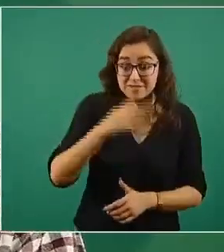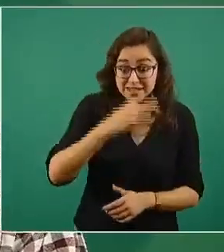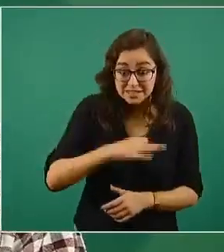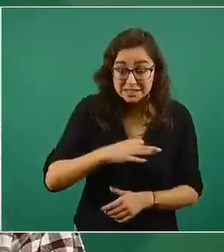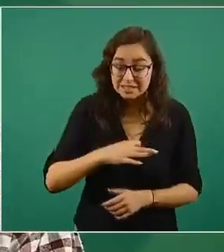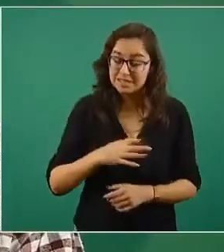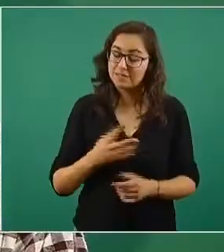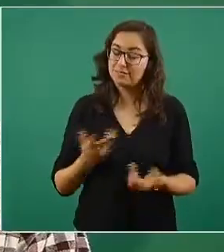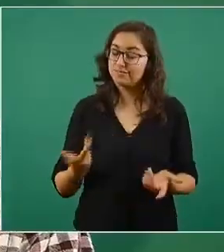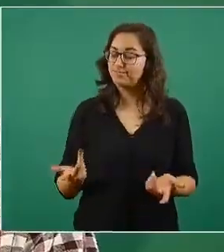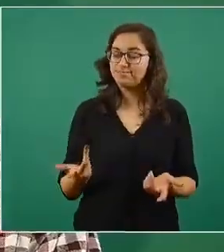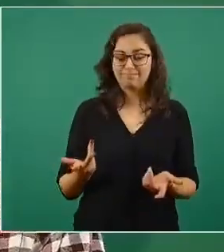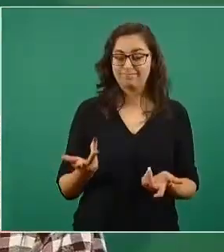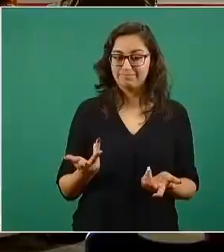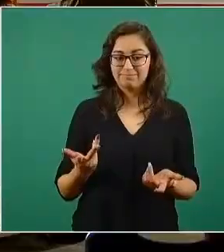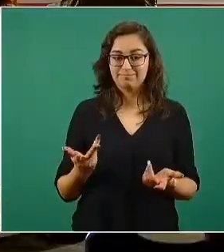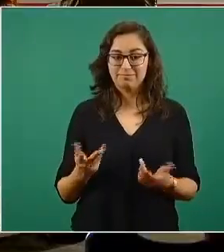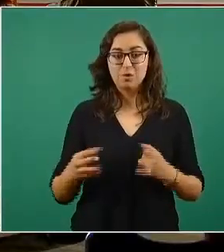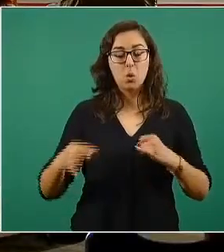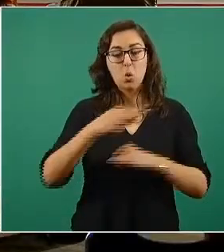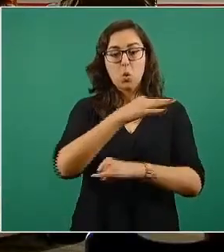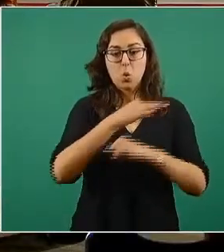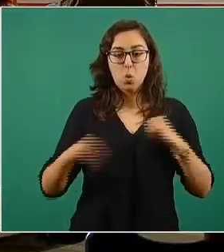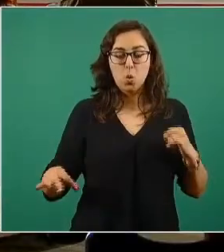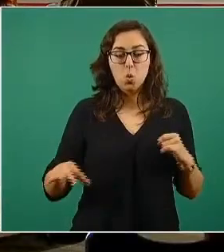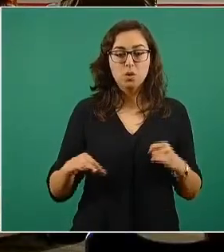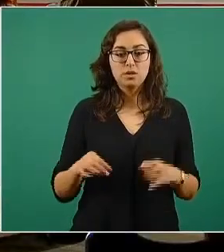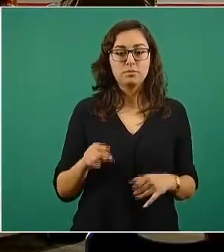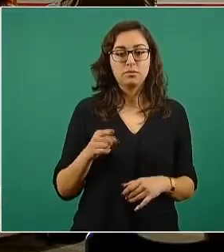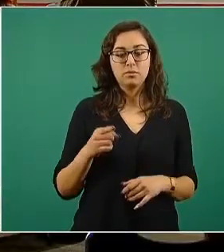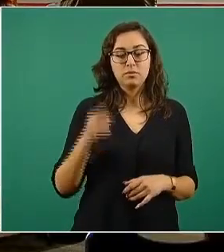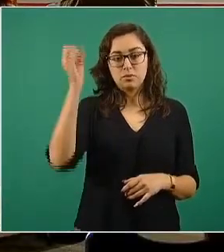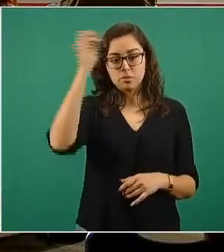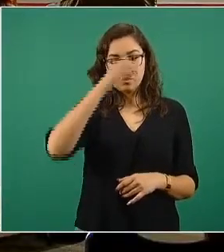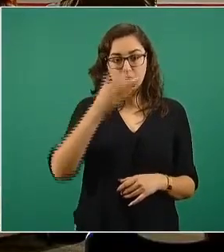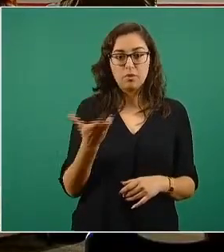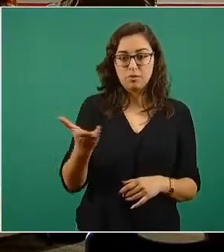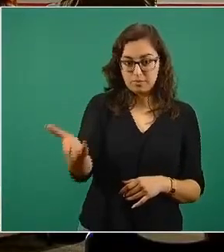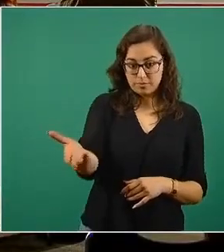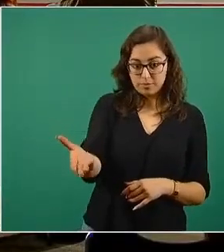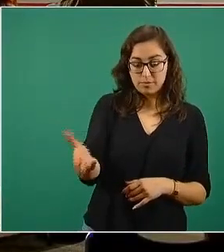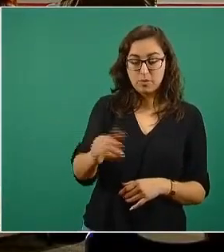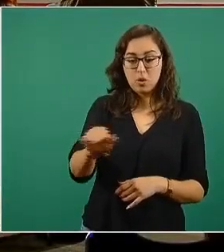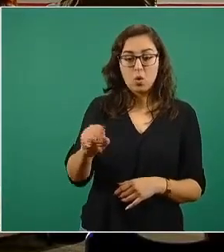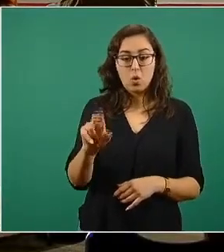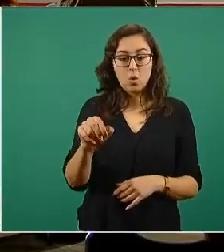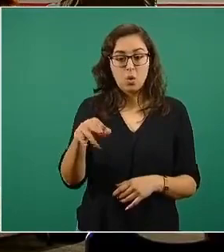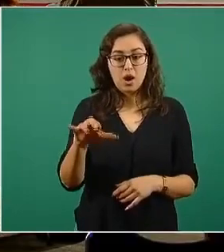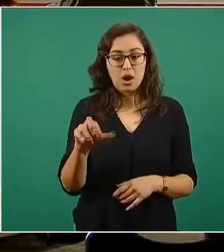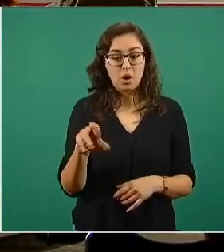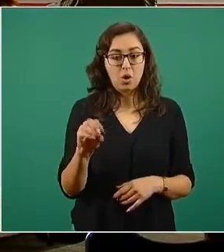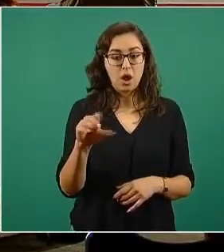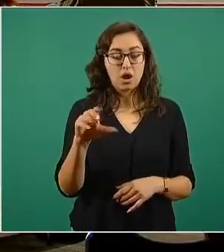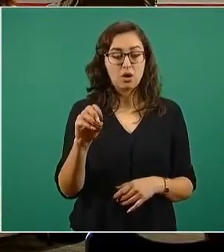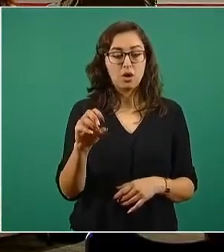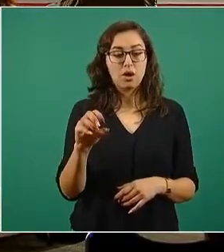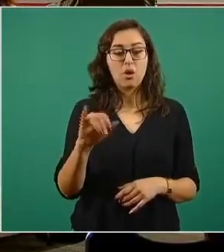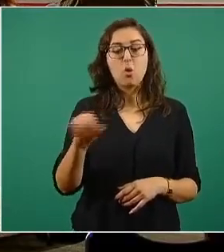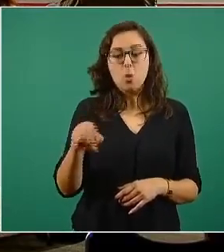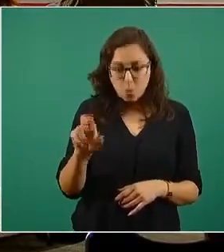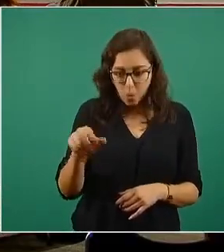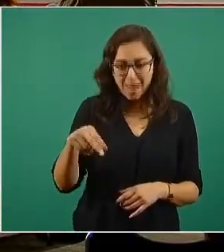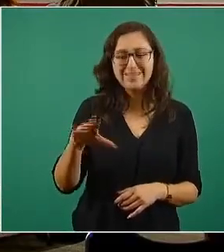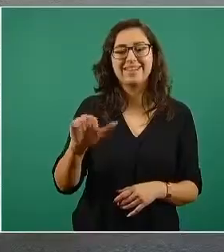durante la pandemia de COVID. Últimos comentarios de Juan Carlos Machorro, AM Noticias, Querétaro. Sí,